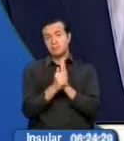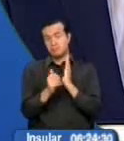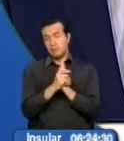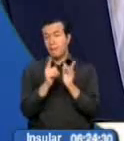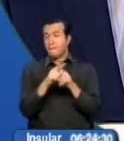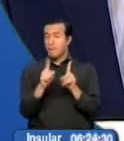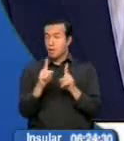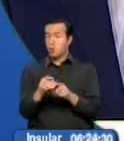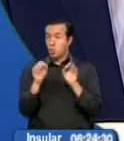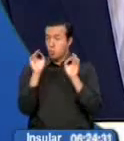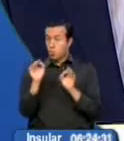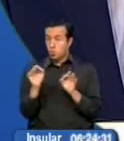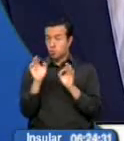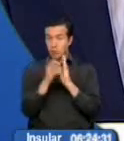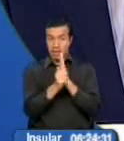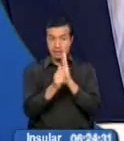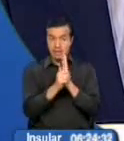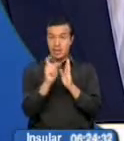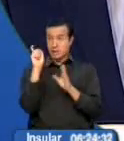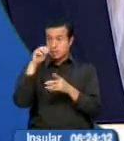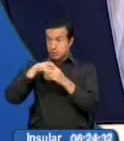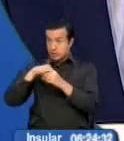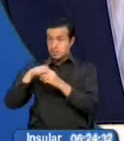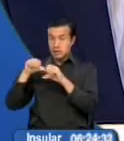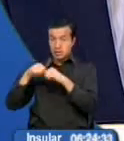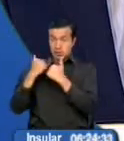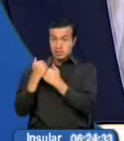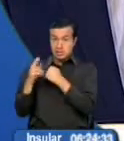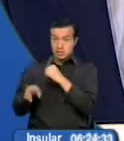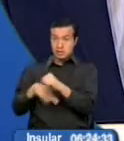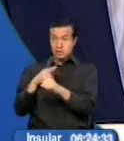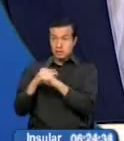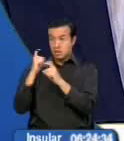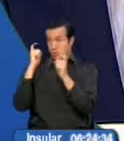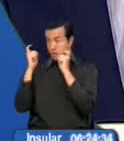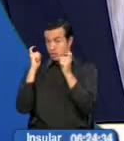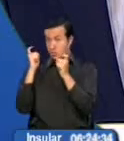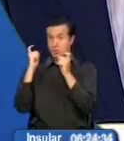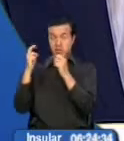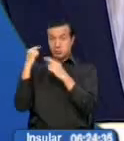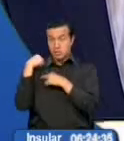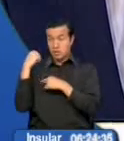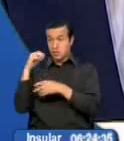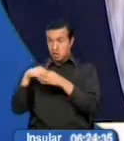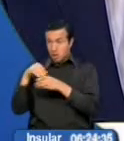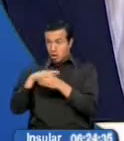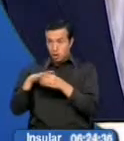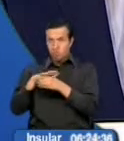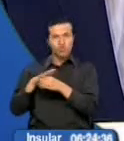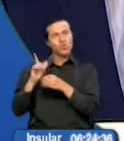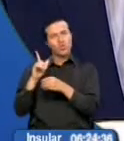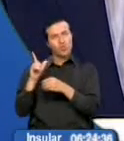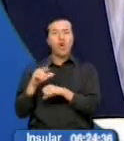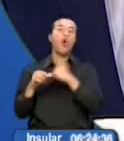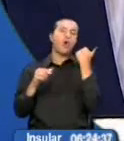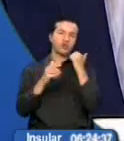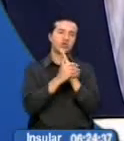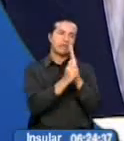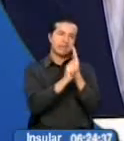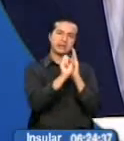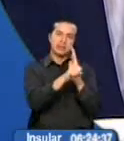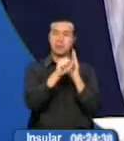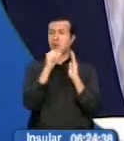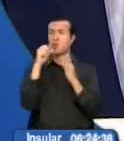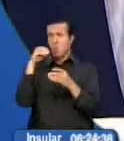que no necesariamente son aquellos talentos que se necesita para ir a desempeñar una función con eficiencia y sobre todo